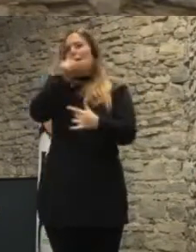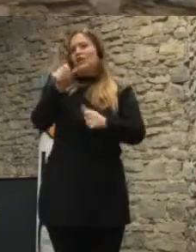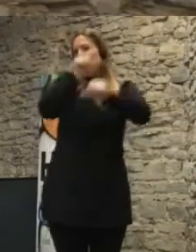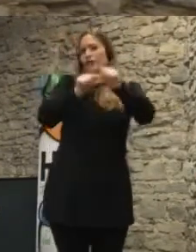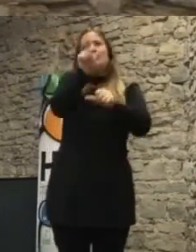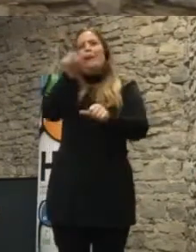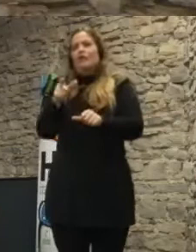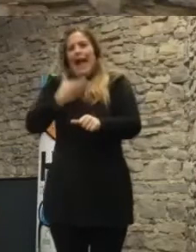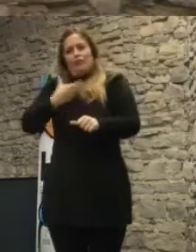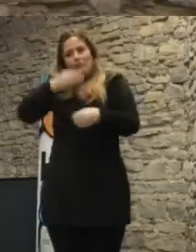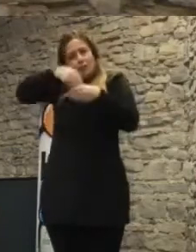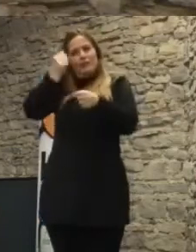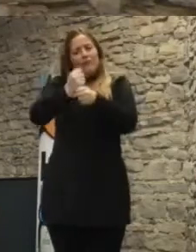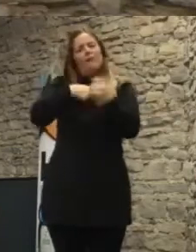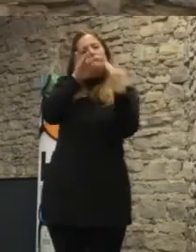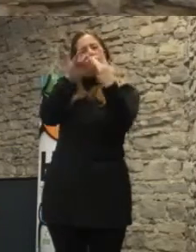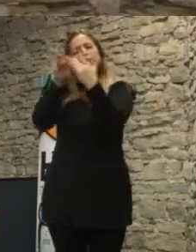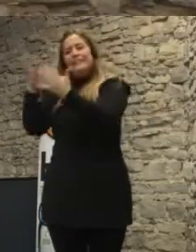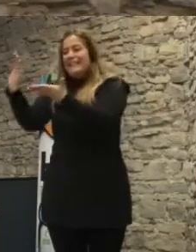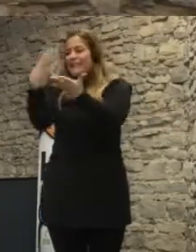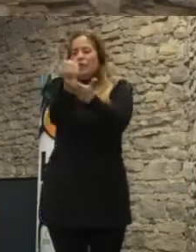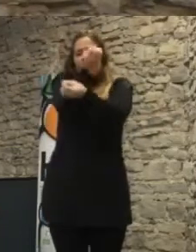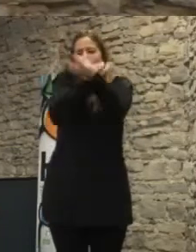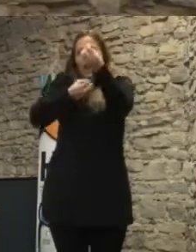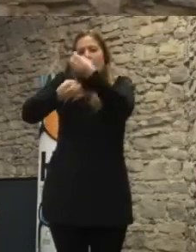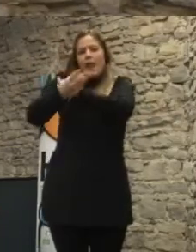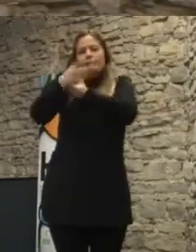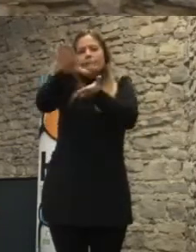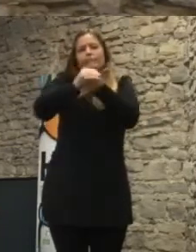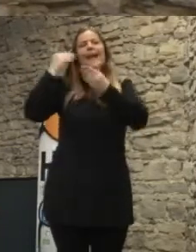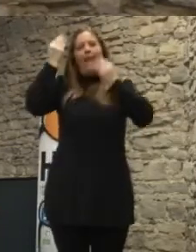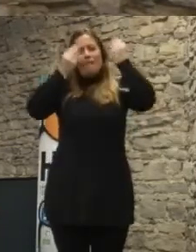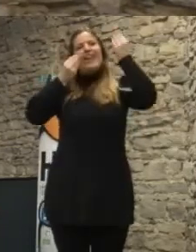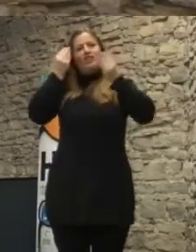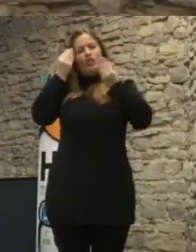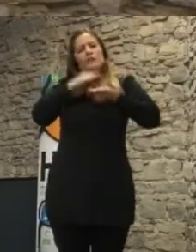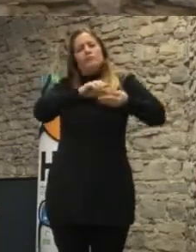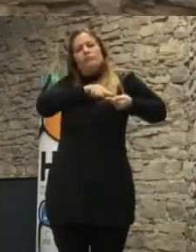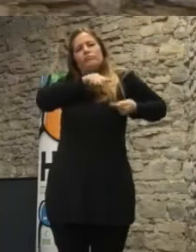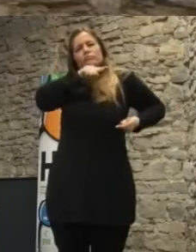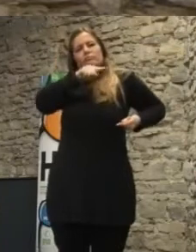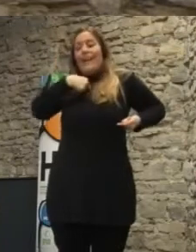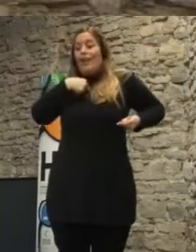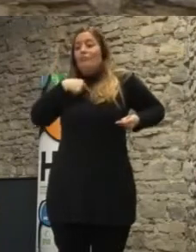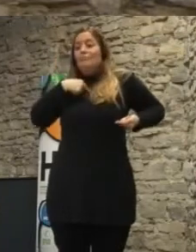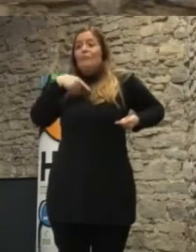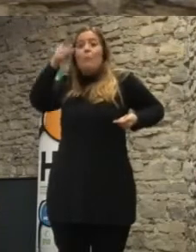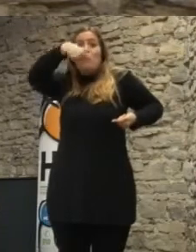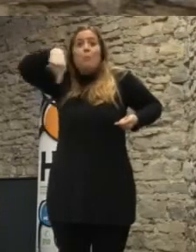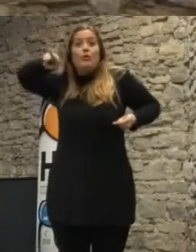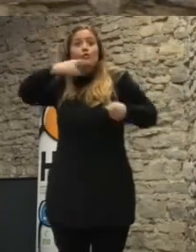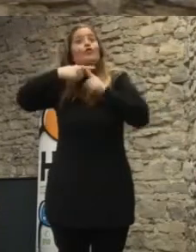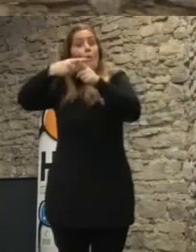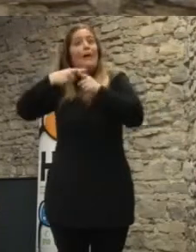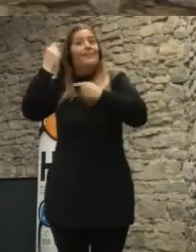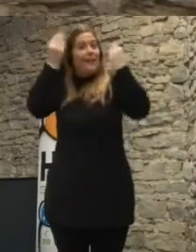vamos acumulando alguna reflexión y lo que quería hoy era compartir con vosotras y con vosotros estas